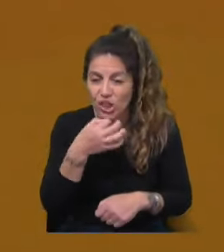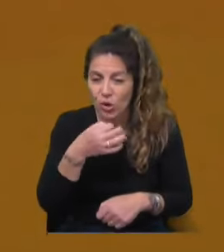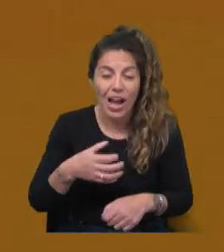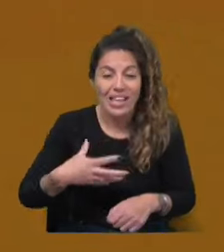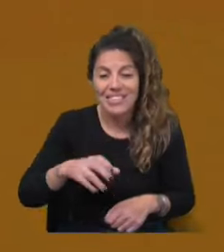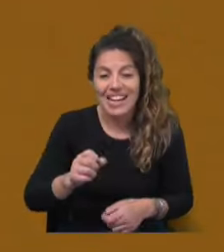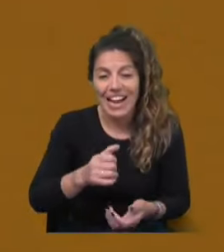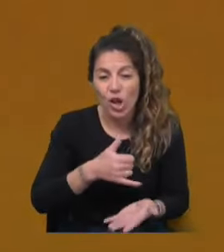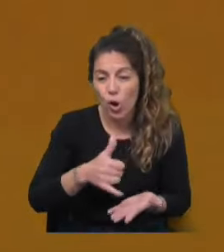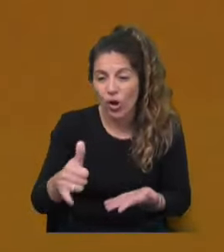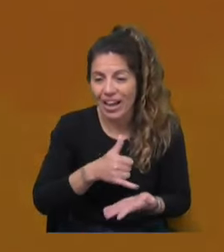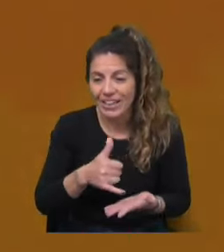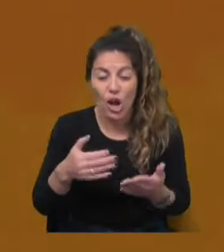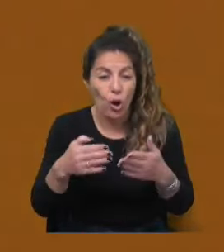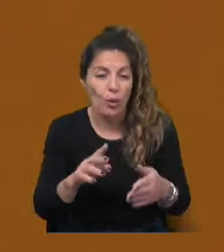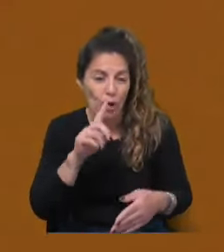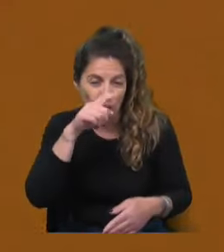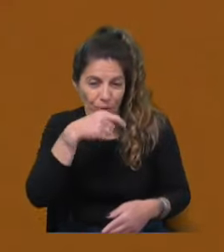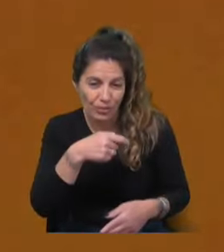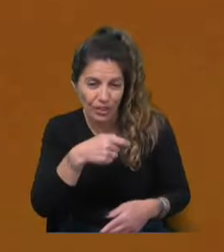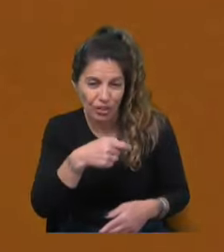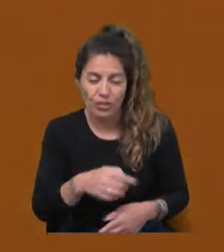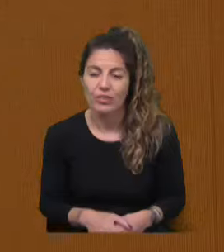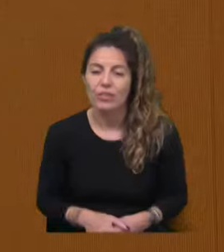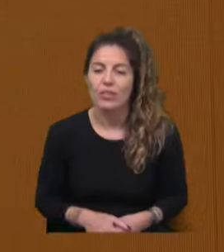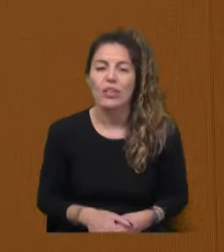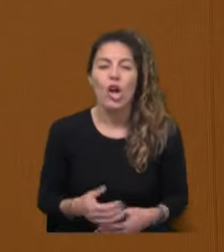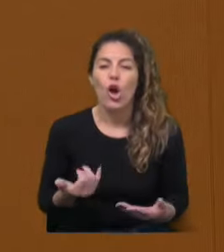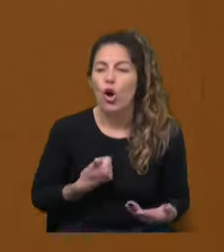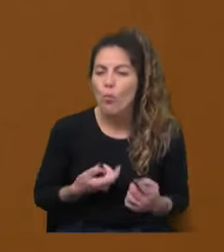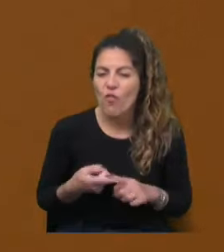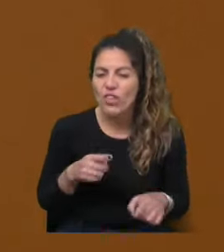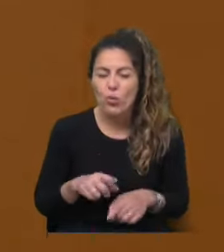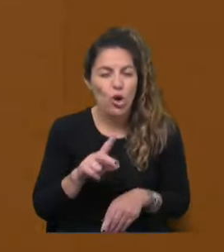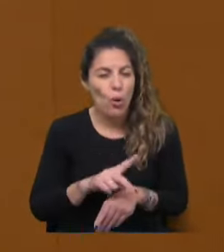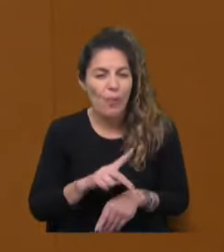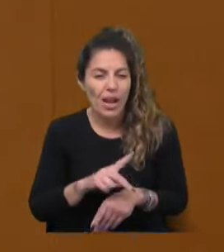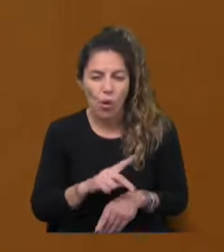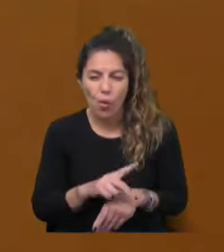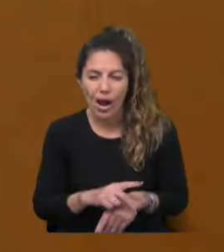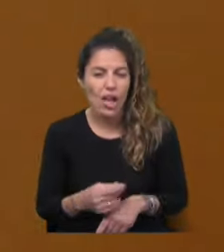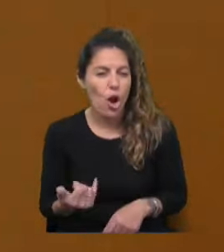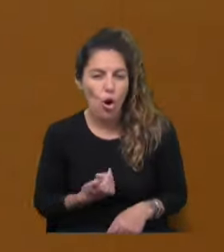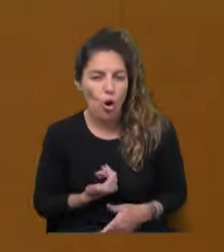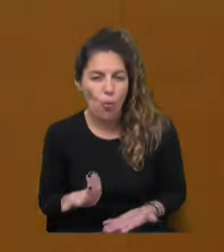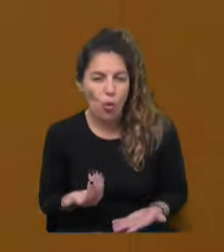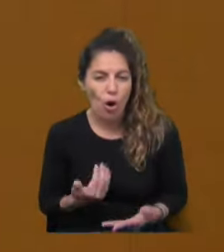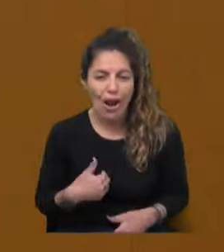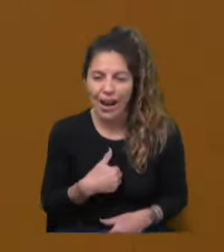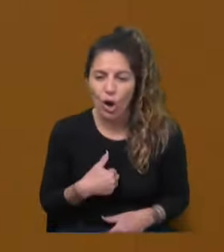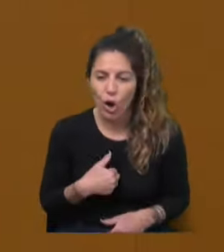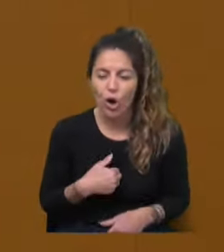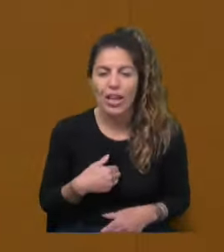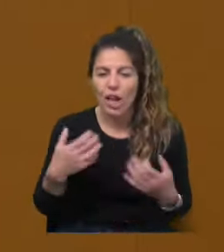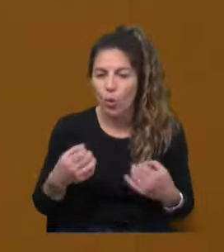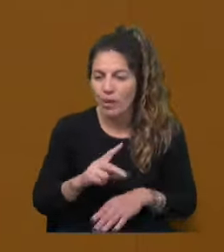sacar cocaína a través del puerto de Montevideo. ¿Y cómo está el vínculo actualmente con Paraguay? ¿Cómo es el rol que cumple Paraguay